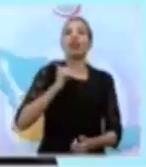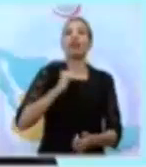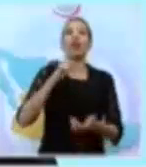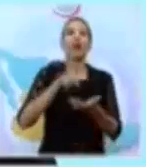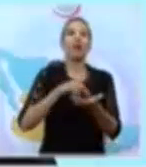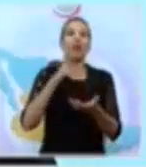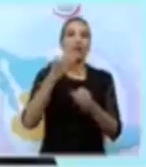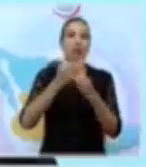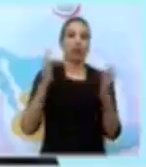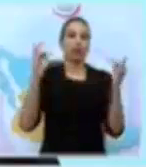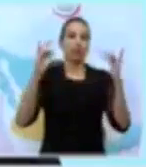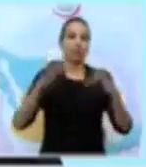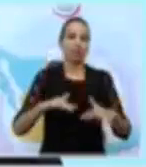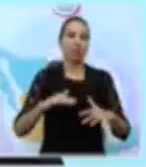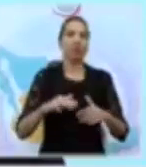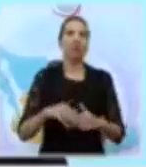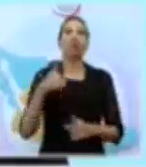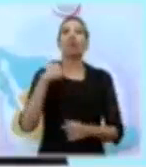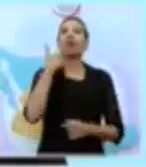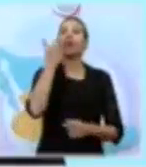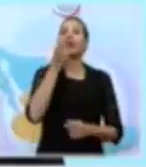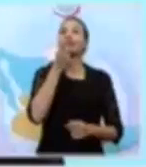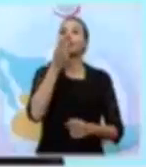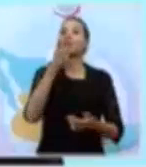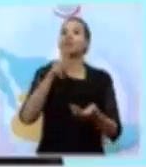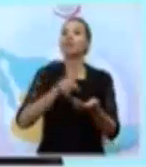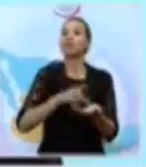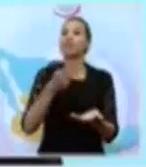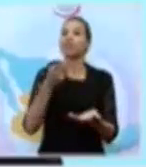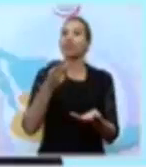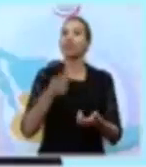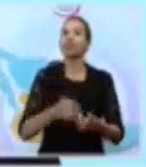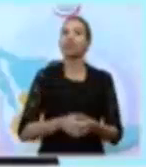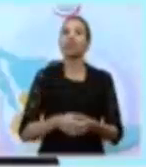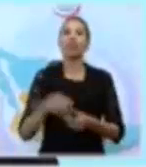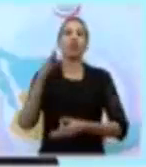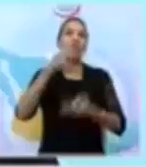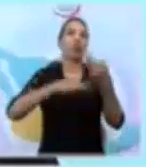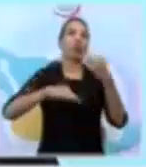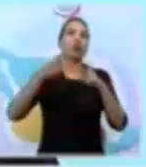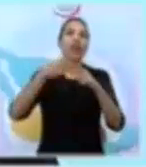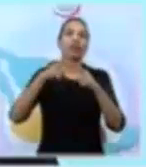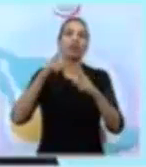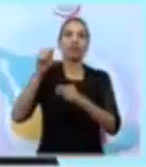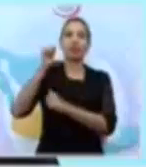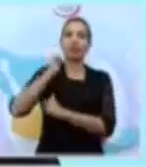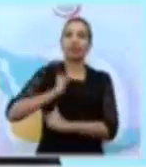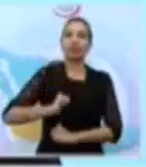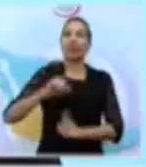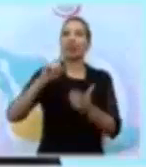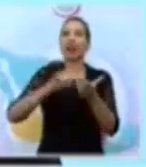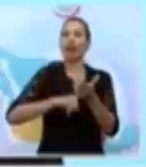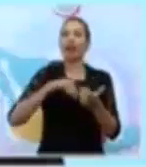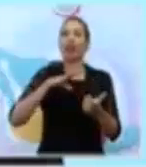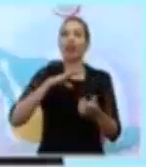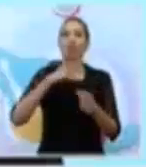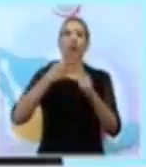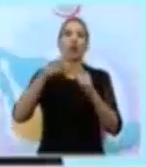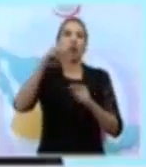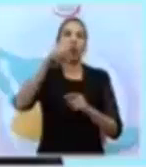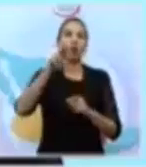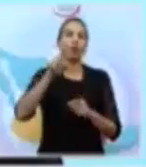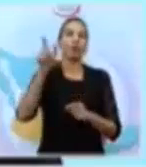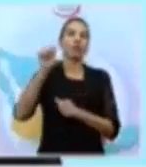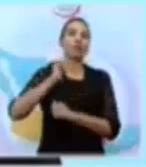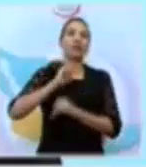que estamos aquí, quiero reiterar que todas las agencias del sistema, con todos los